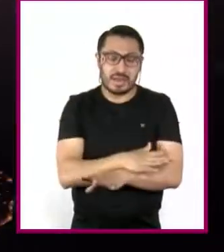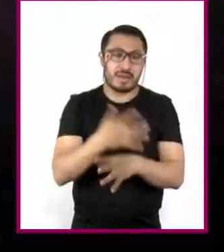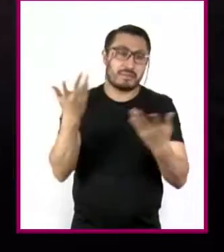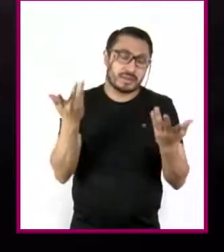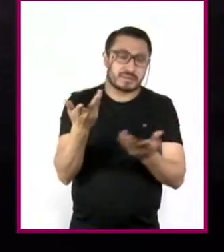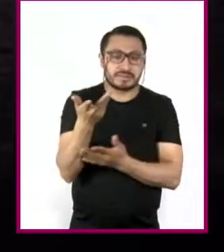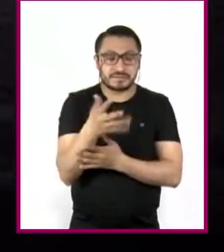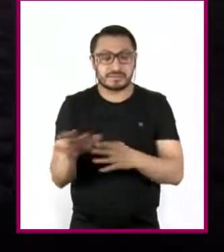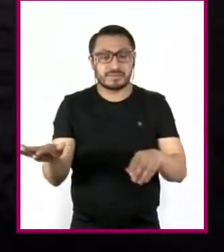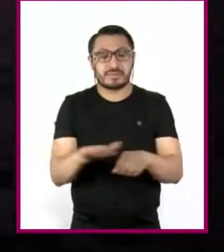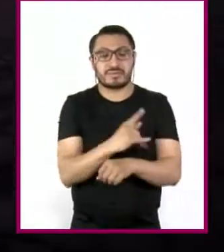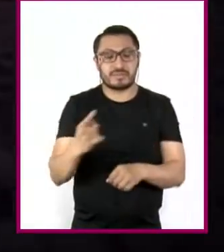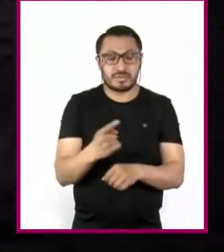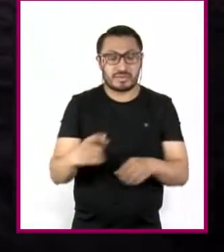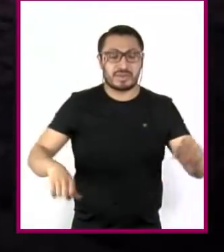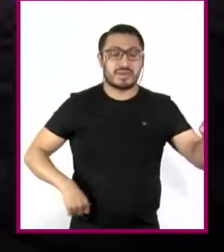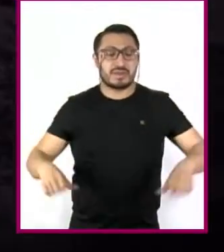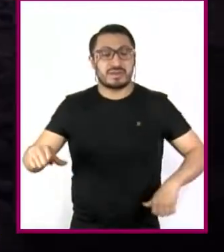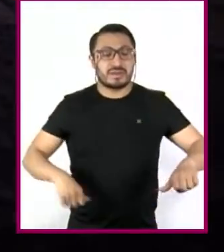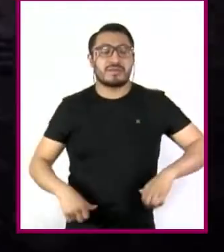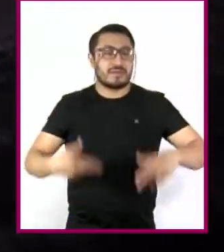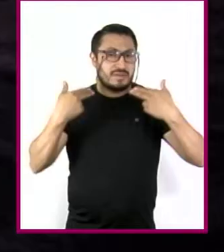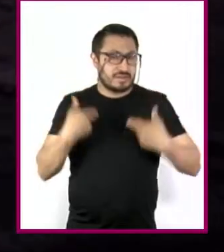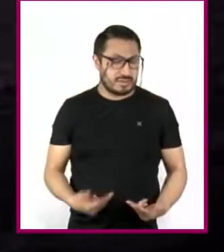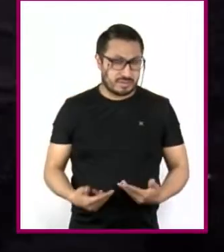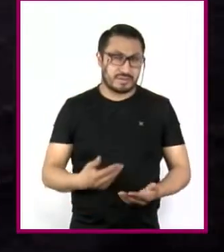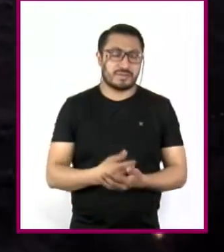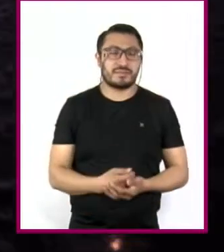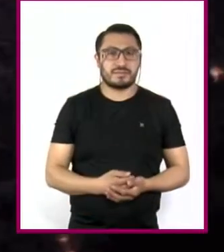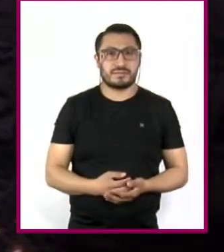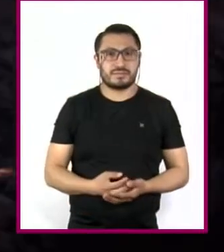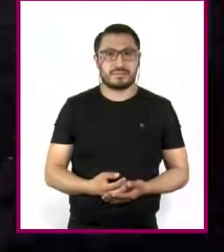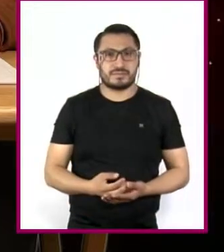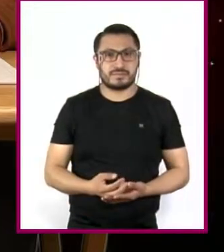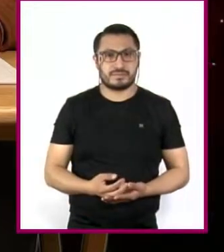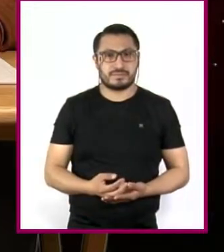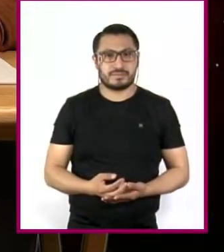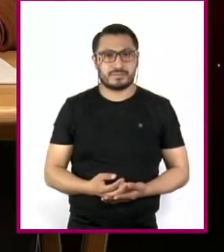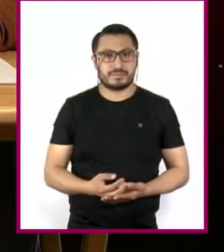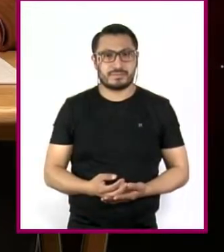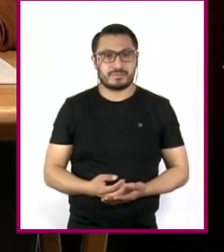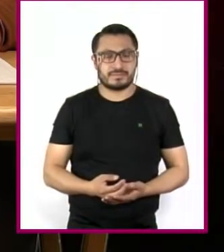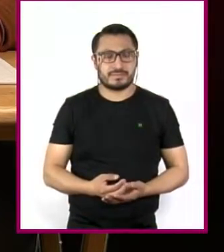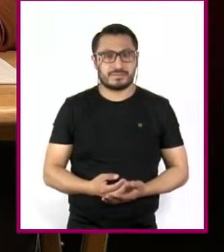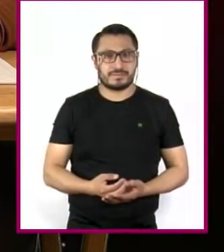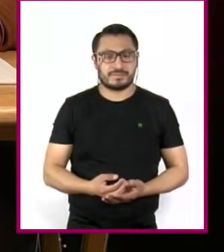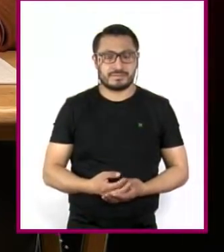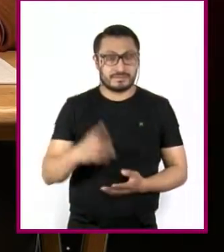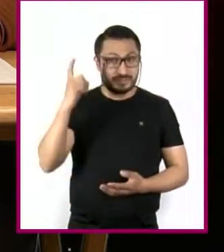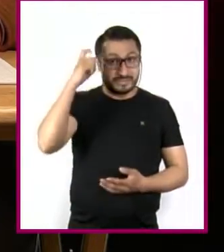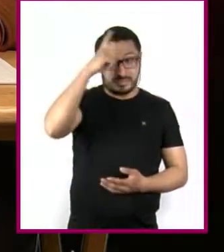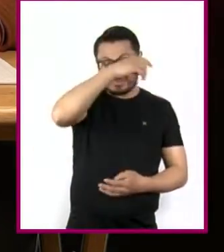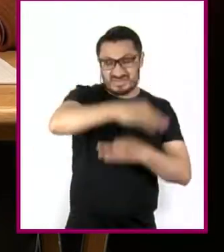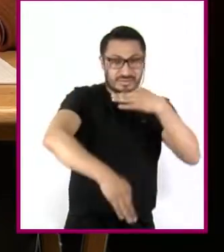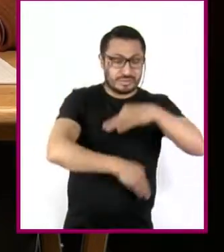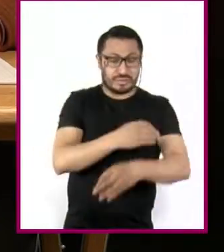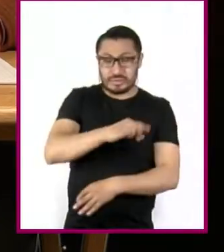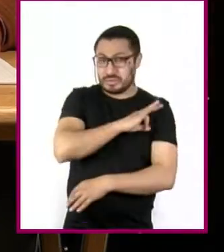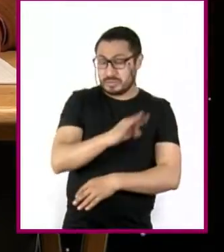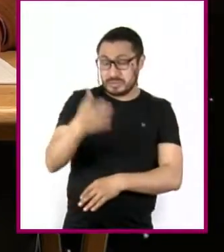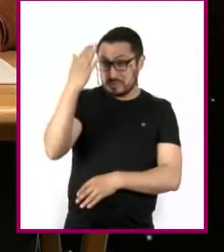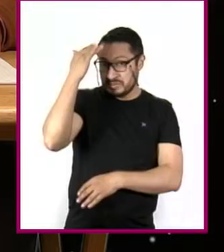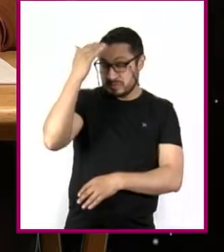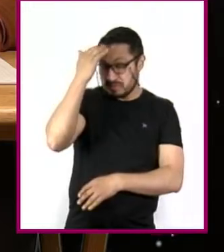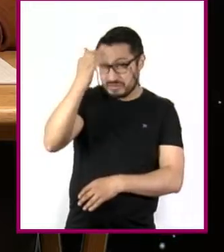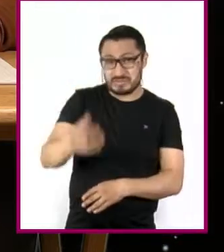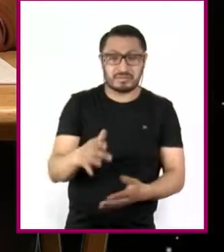en parte, producto de las actividades humanas. Está muy cañón todo lo que podemos saber gracias a